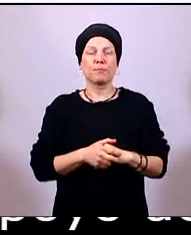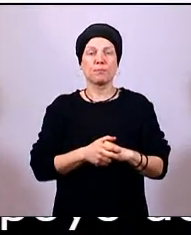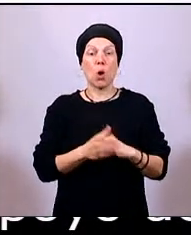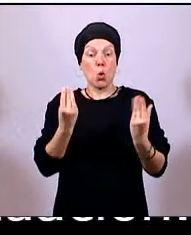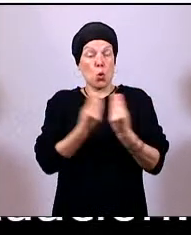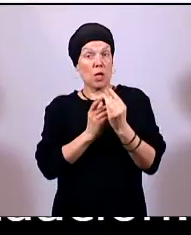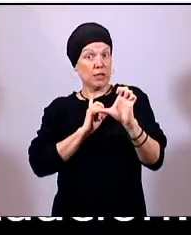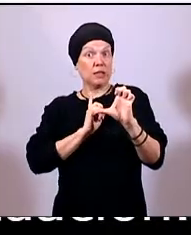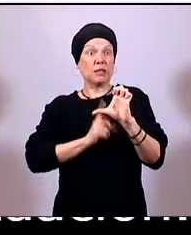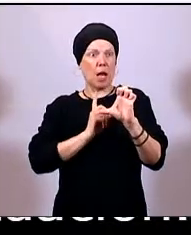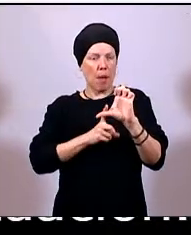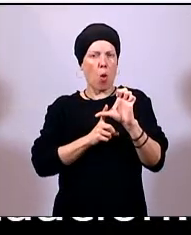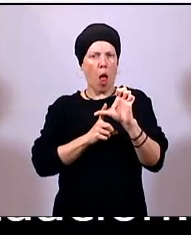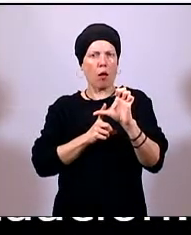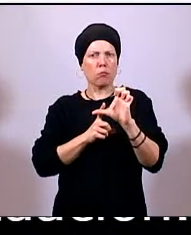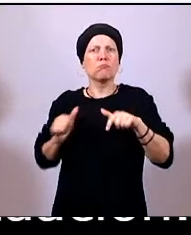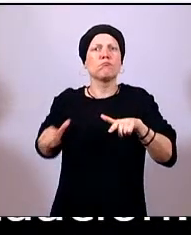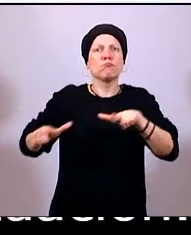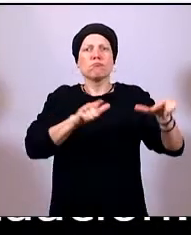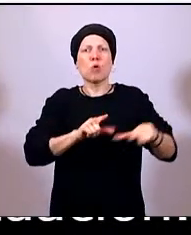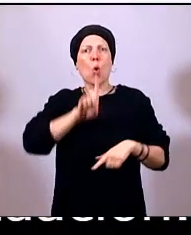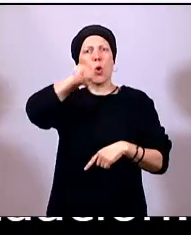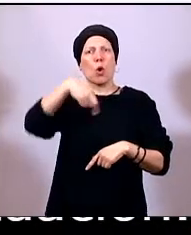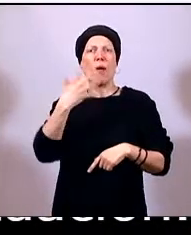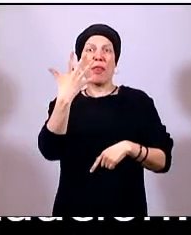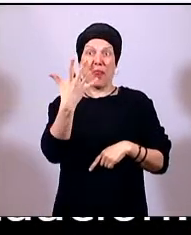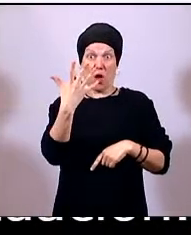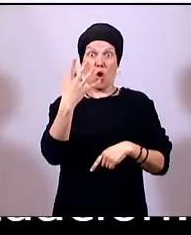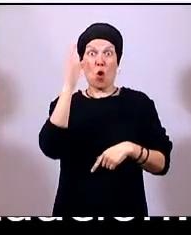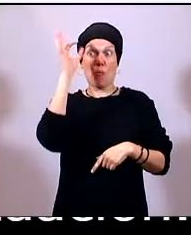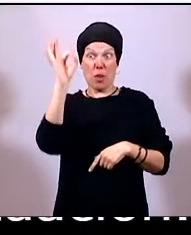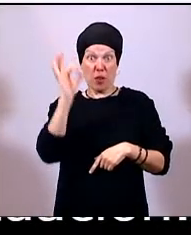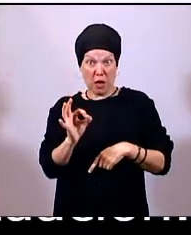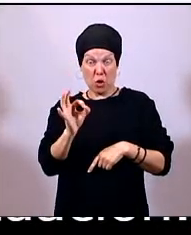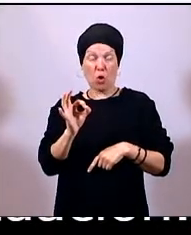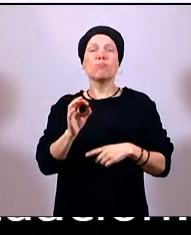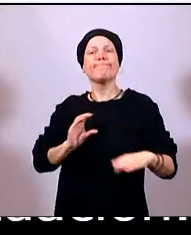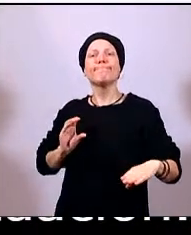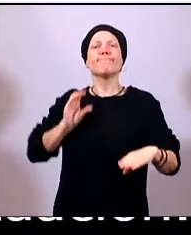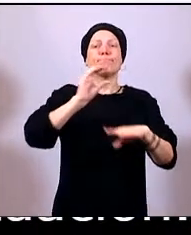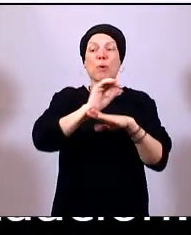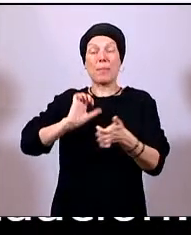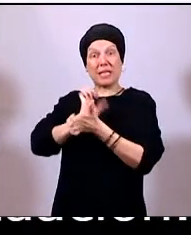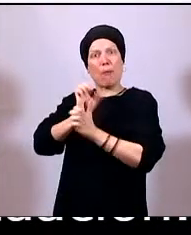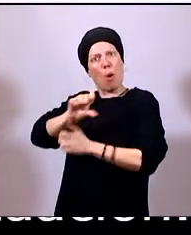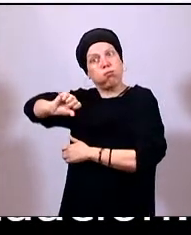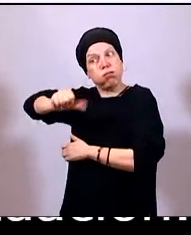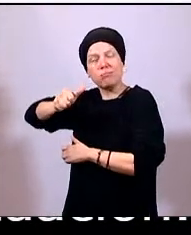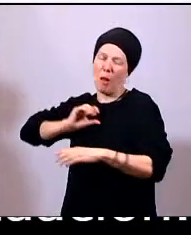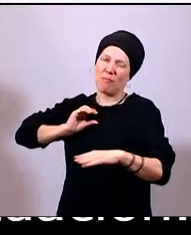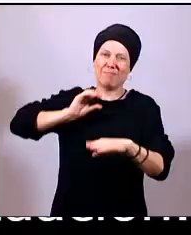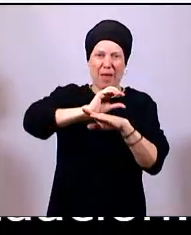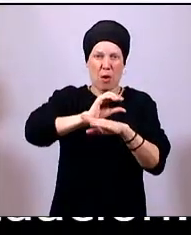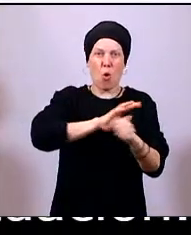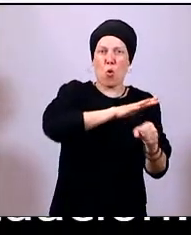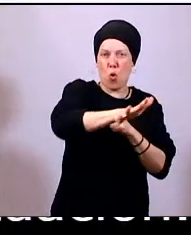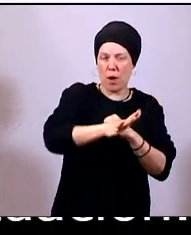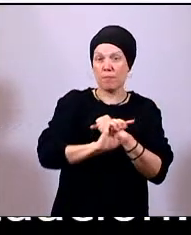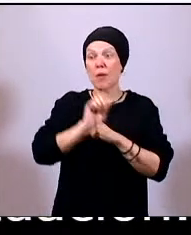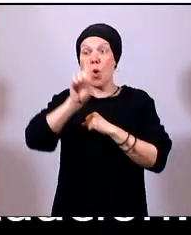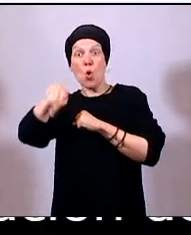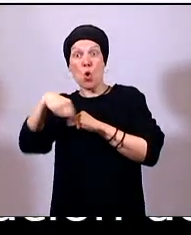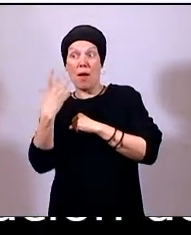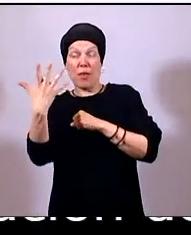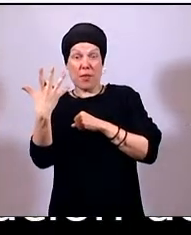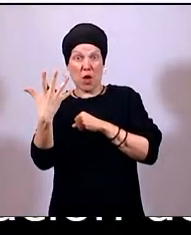de Extremadura bonificará el 1,5% del interés por el préstamo concedido, mientras que el otro